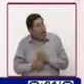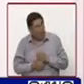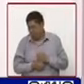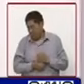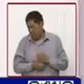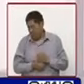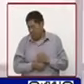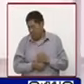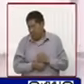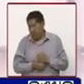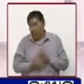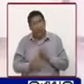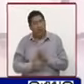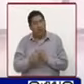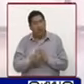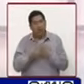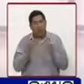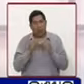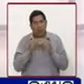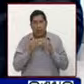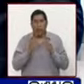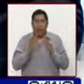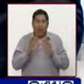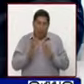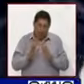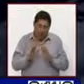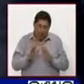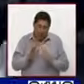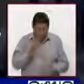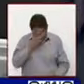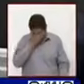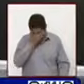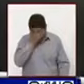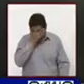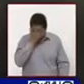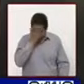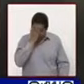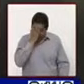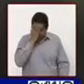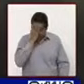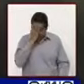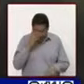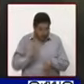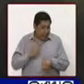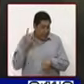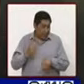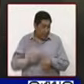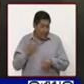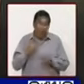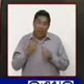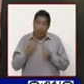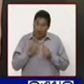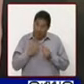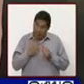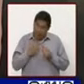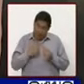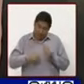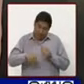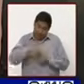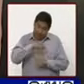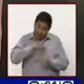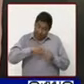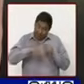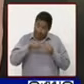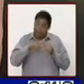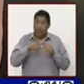convivía. El peligro está en casa, parece. Pero, y lo venimos diciendo, ¿no?, muchas veces, el primer círculo, el primer